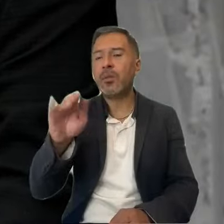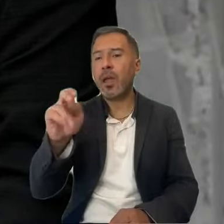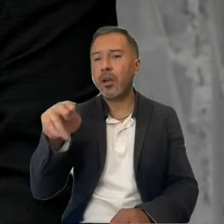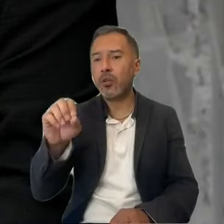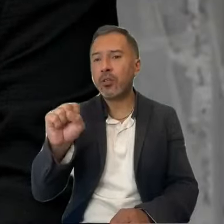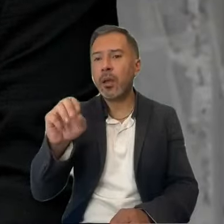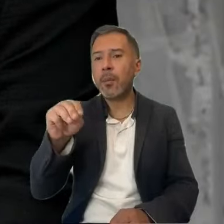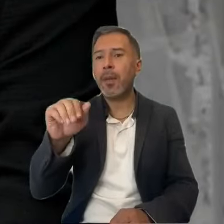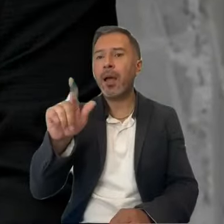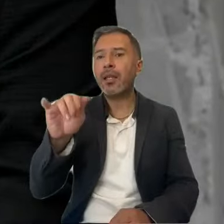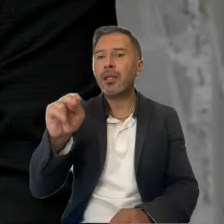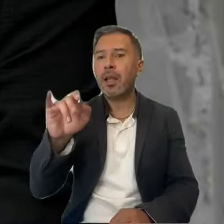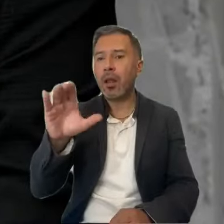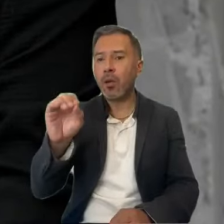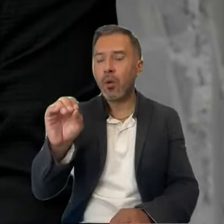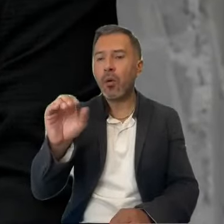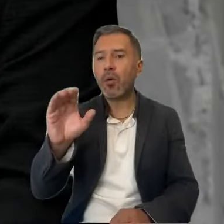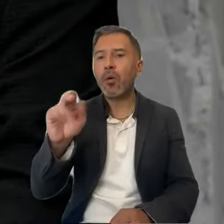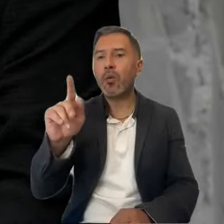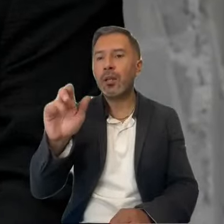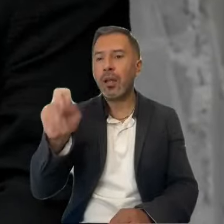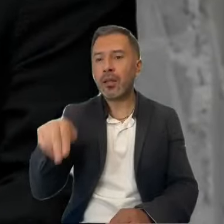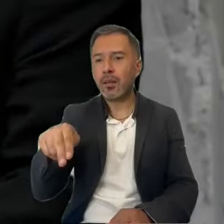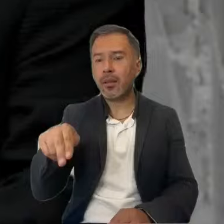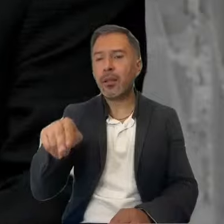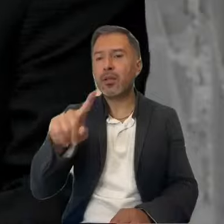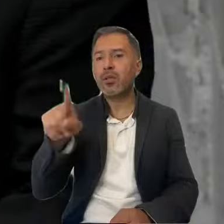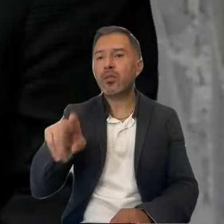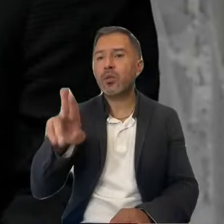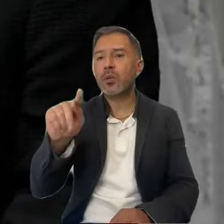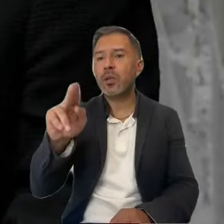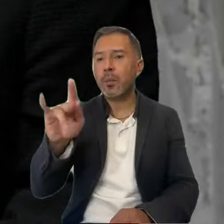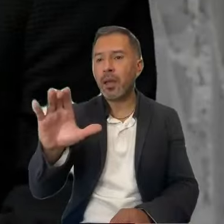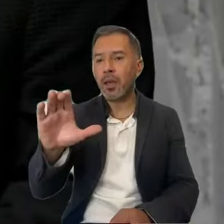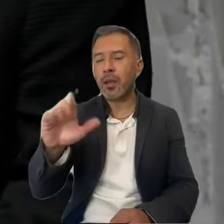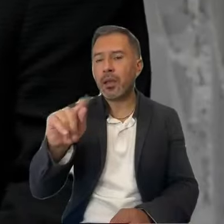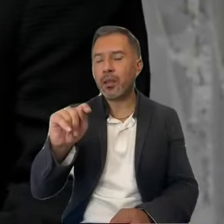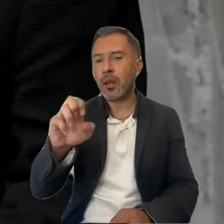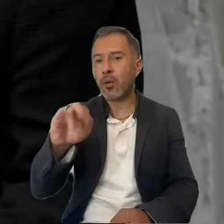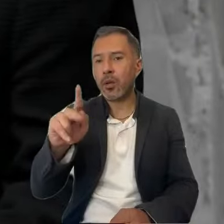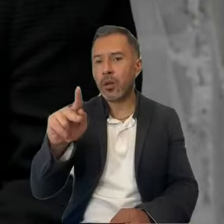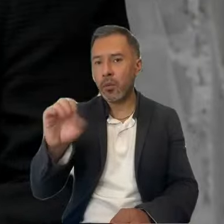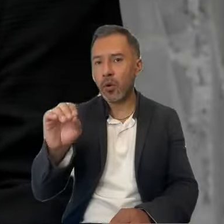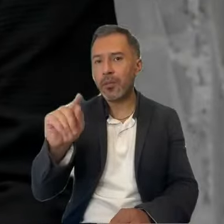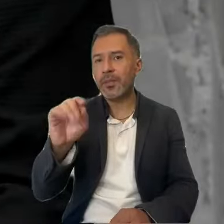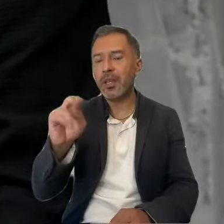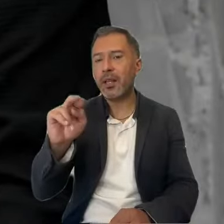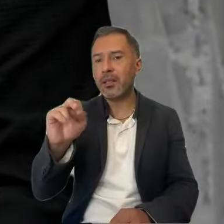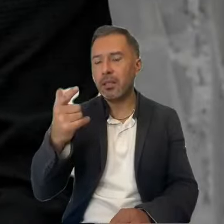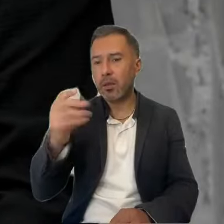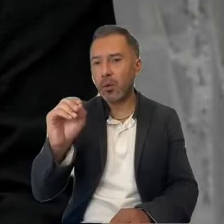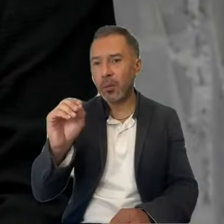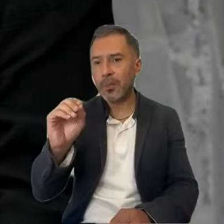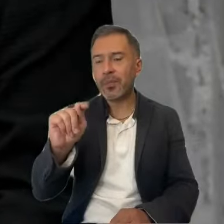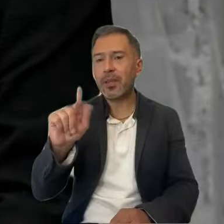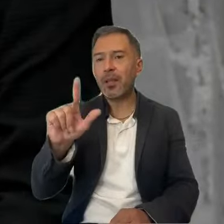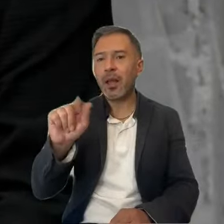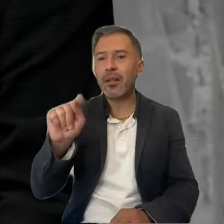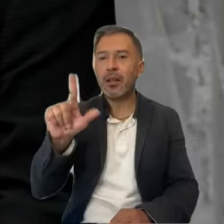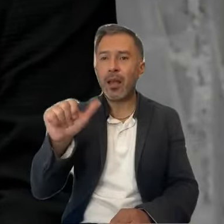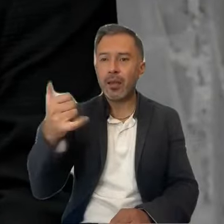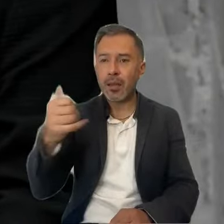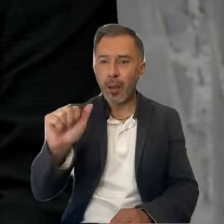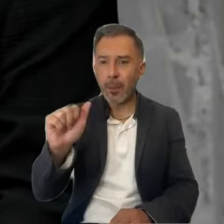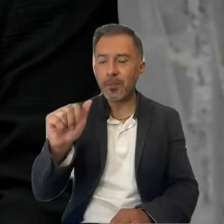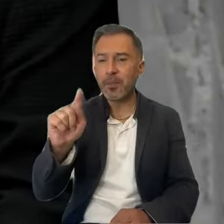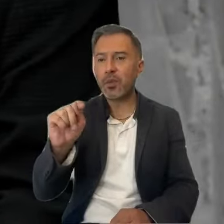Malinalco, Ocuilan, Zultepec, Tejupilco, Tenancingo, Tlatlaya,